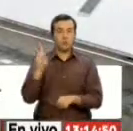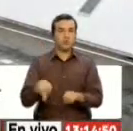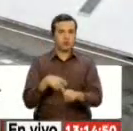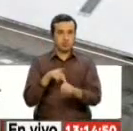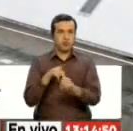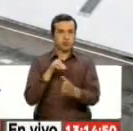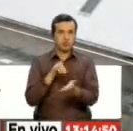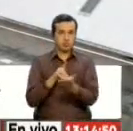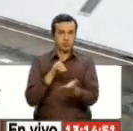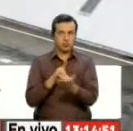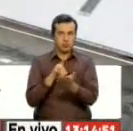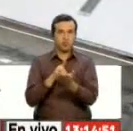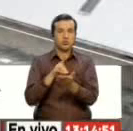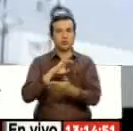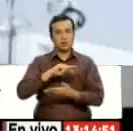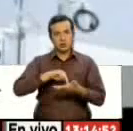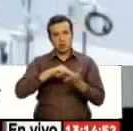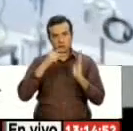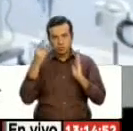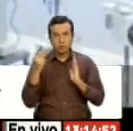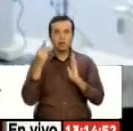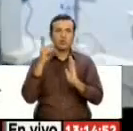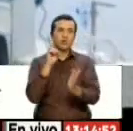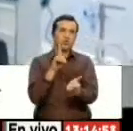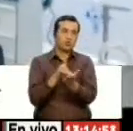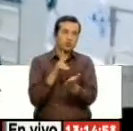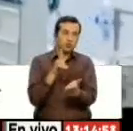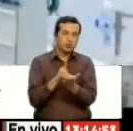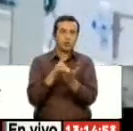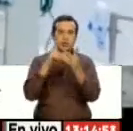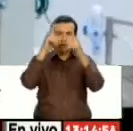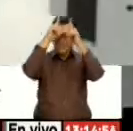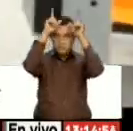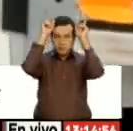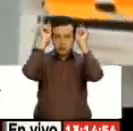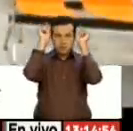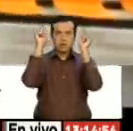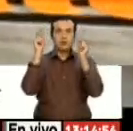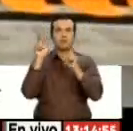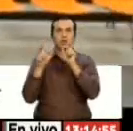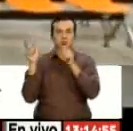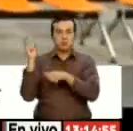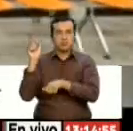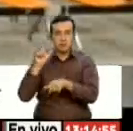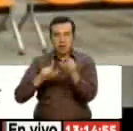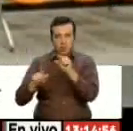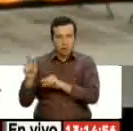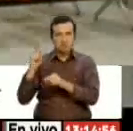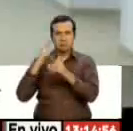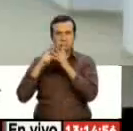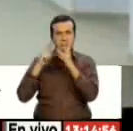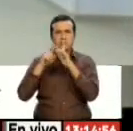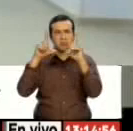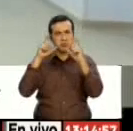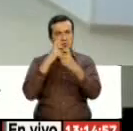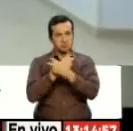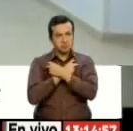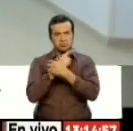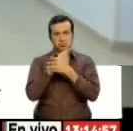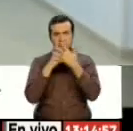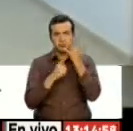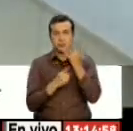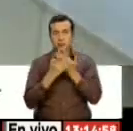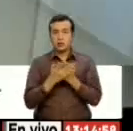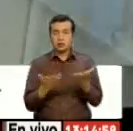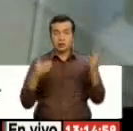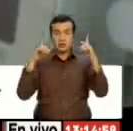la salud, es decir, tecnólogos, médicos, médicos, enfermeras, laboratoristas, especialistas en imagen. Y en cuanto a la especialización